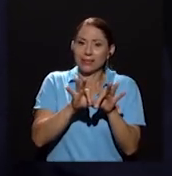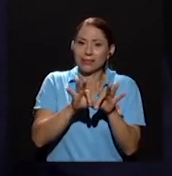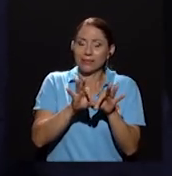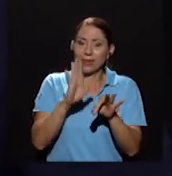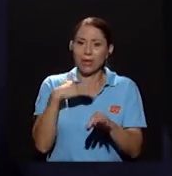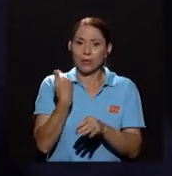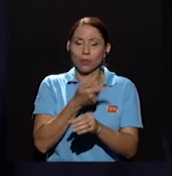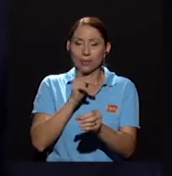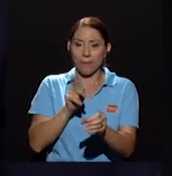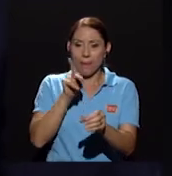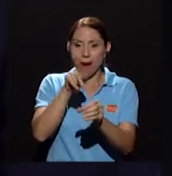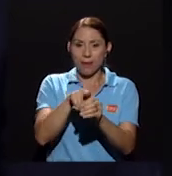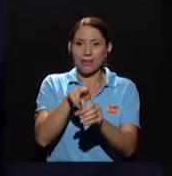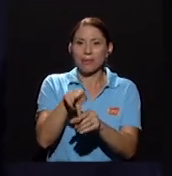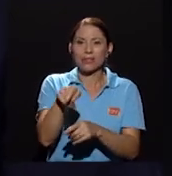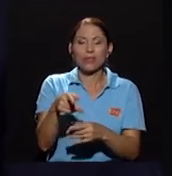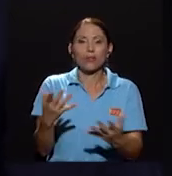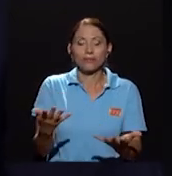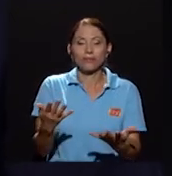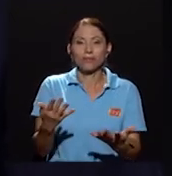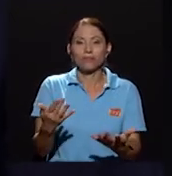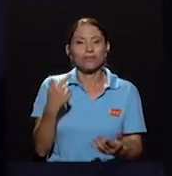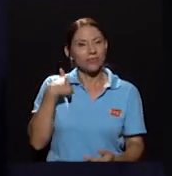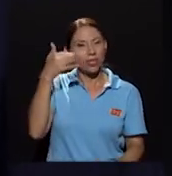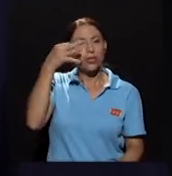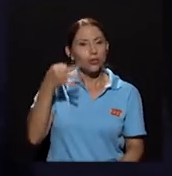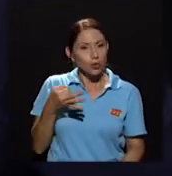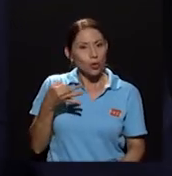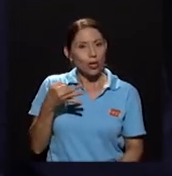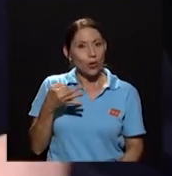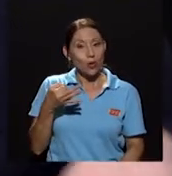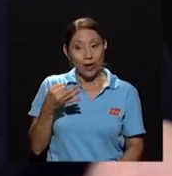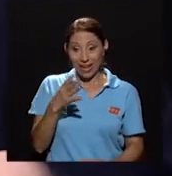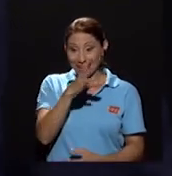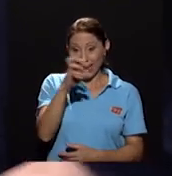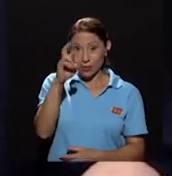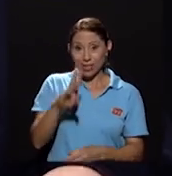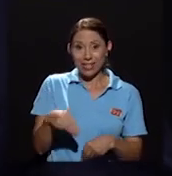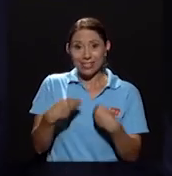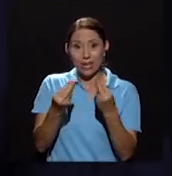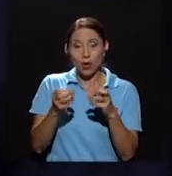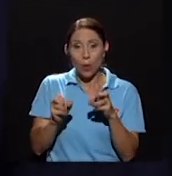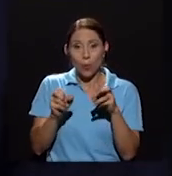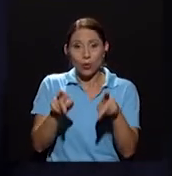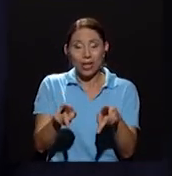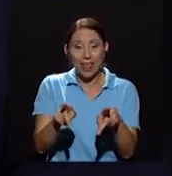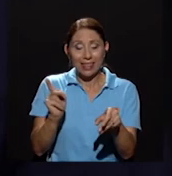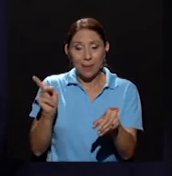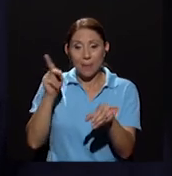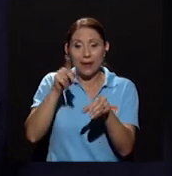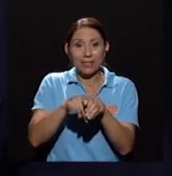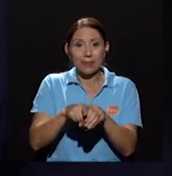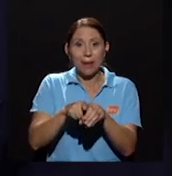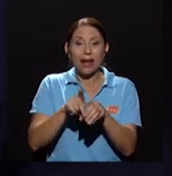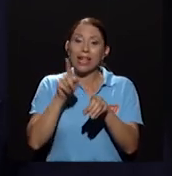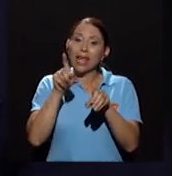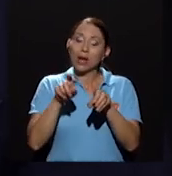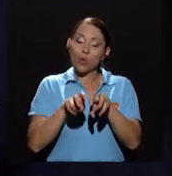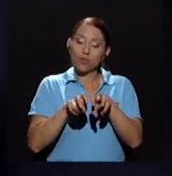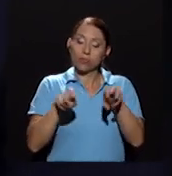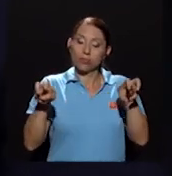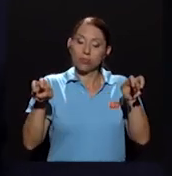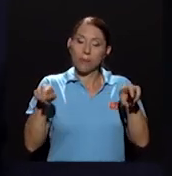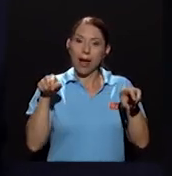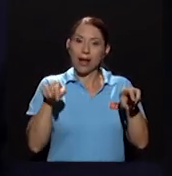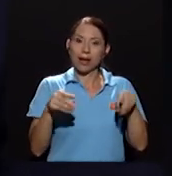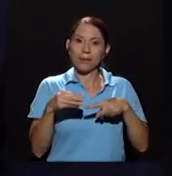fue y la oportunidad que se le dio a costa rica de participar en un panel el panel principal donde estaba